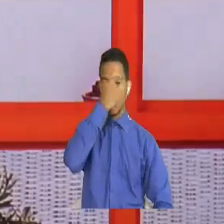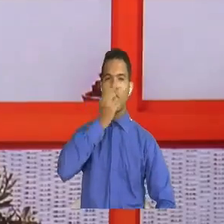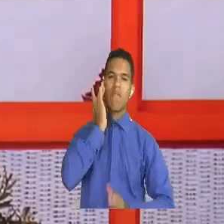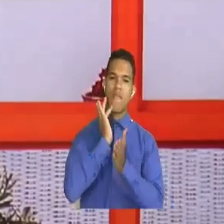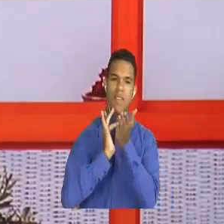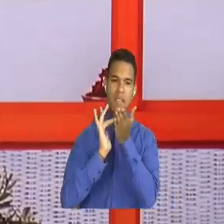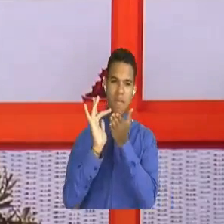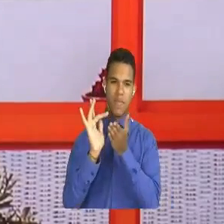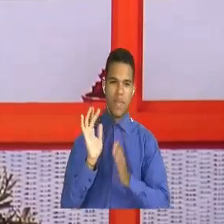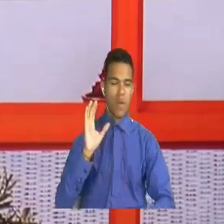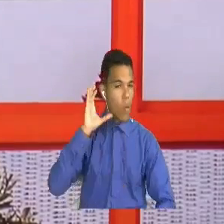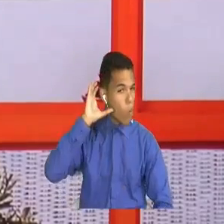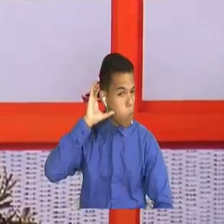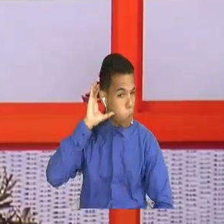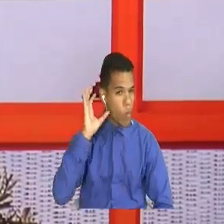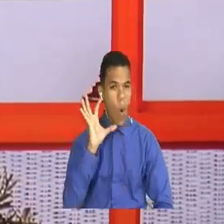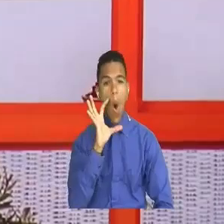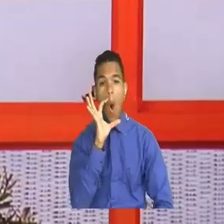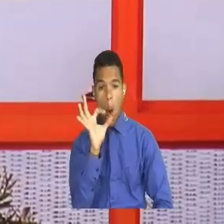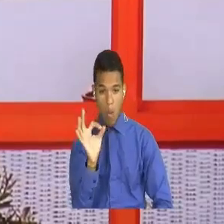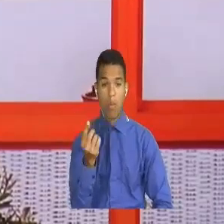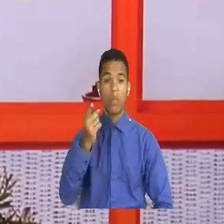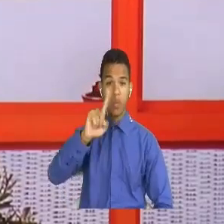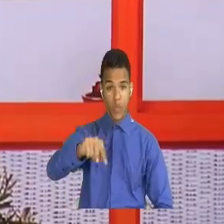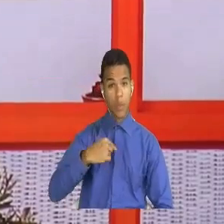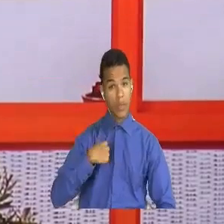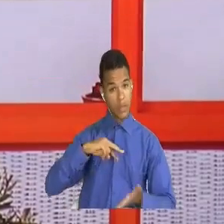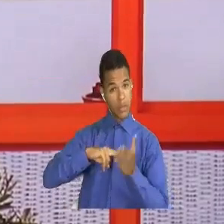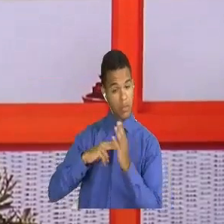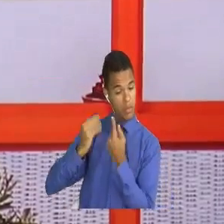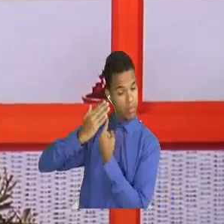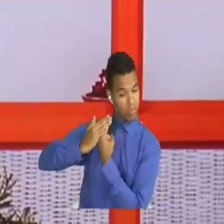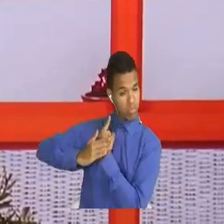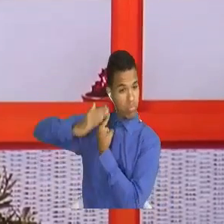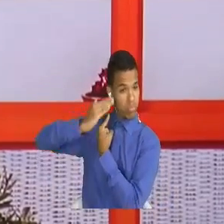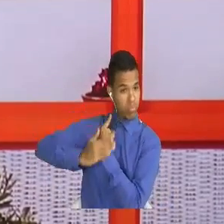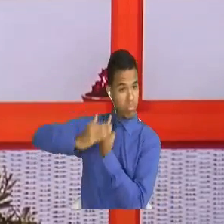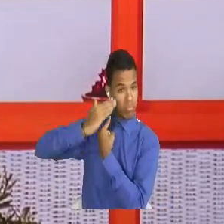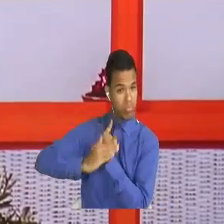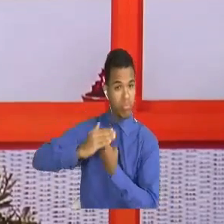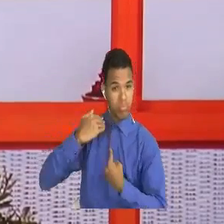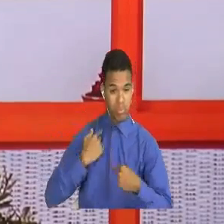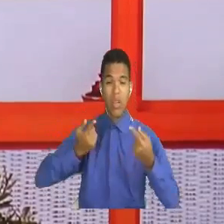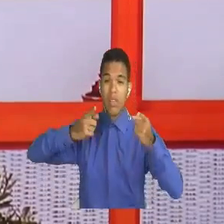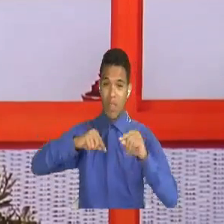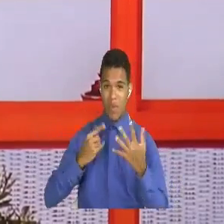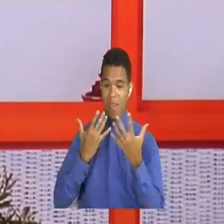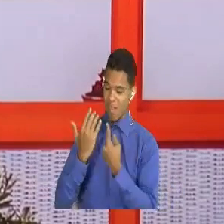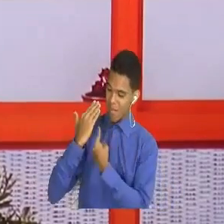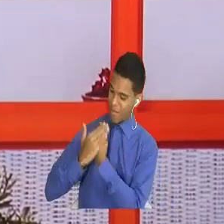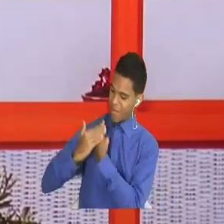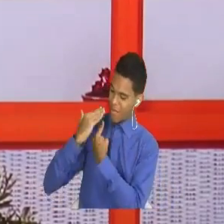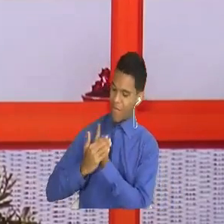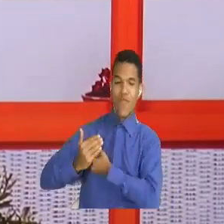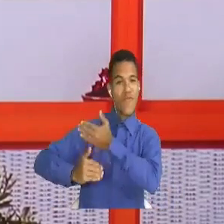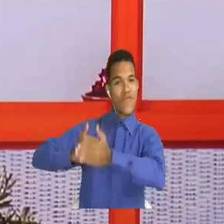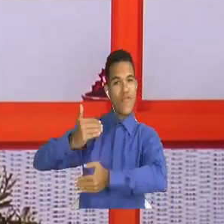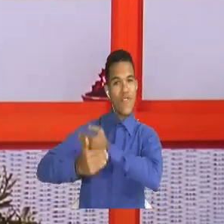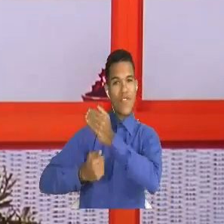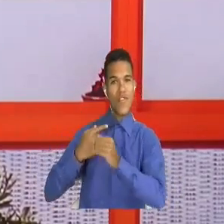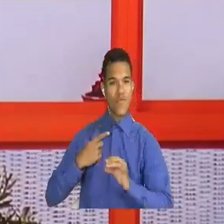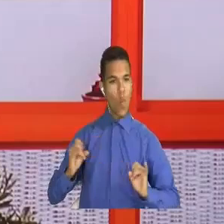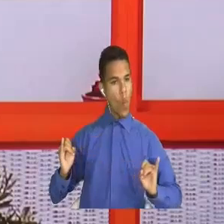los hombres, no solamente nosotras las mujeres nos queremos consentir, sino también los hombres quieren consentirse, Kiara, quieren verse